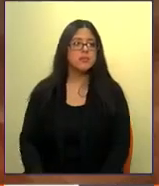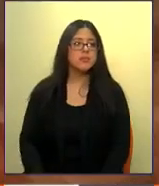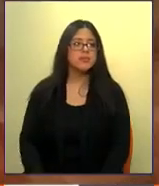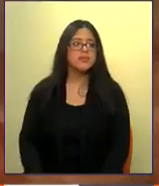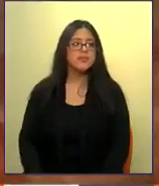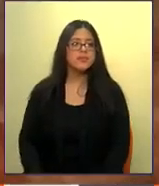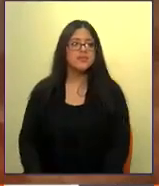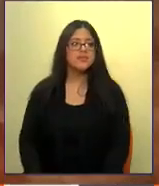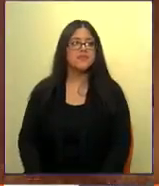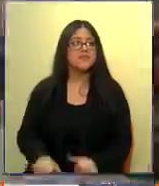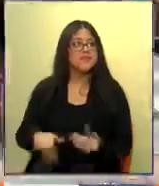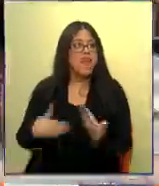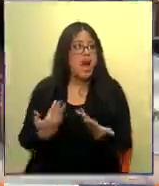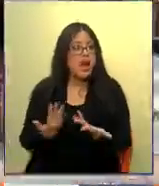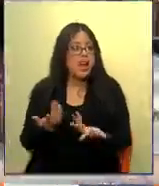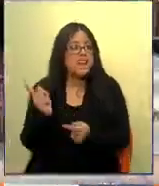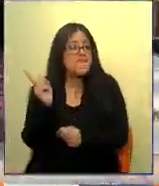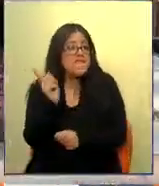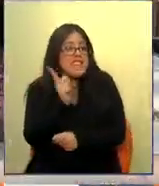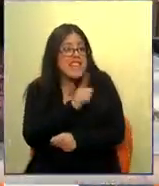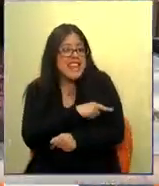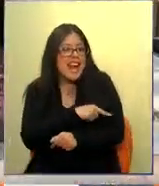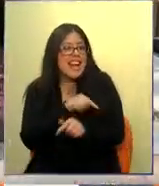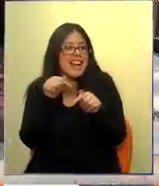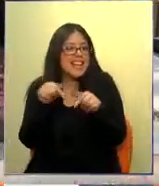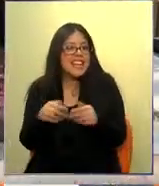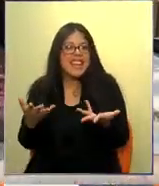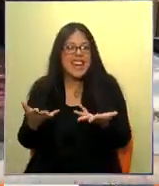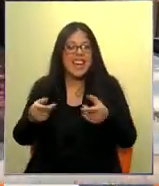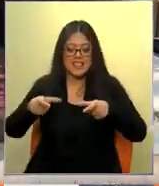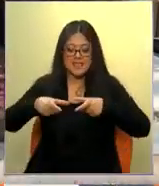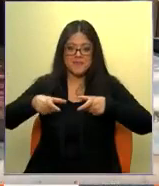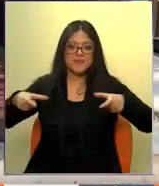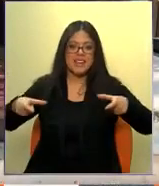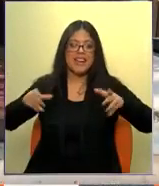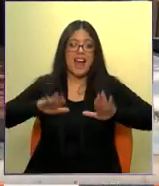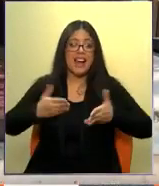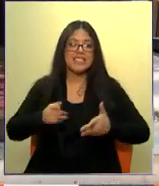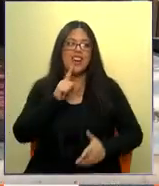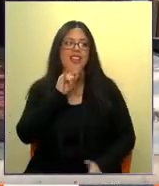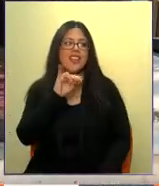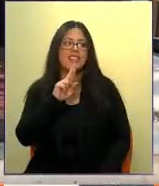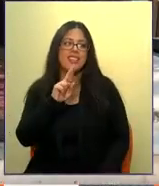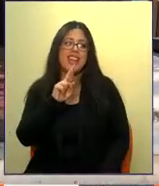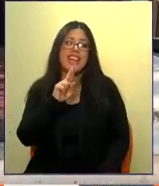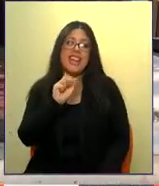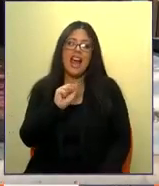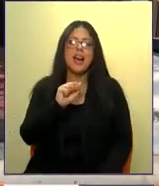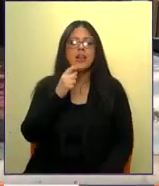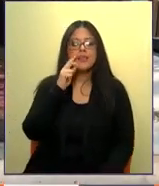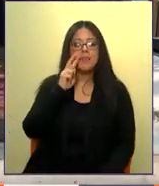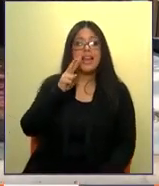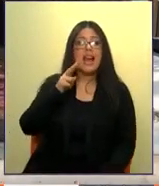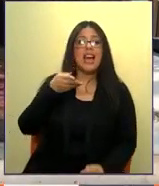Llegamos al final de nuestra preparación con lo más esperado, nuestro asado de tira. Y miren, vamos a cortar este que está acá.